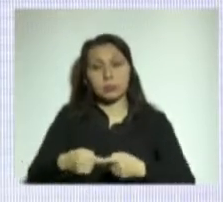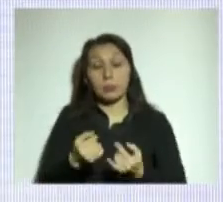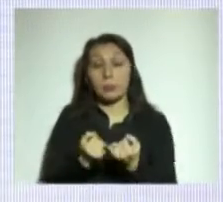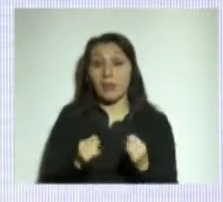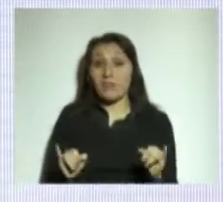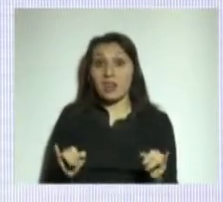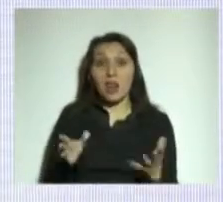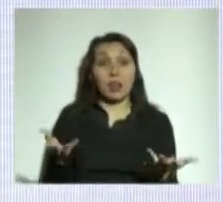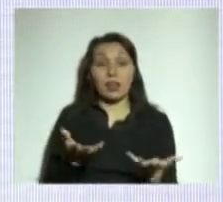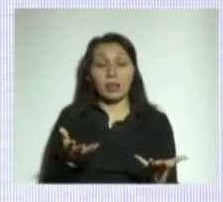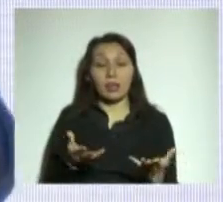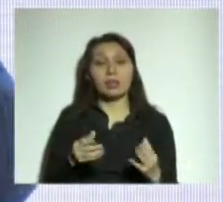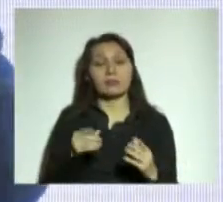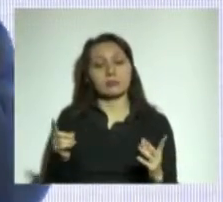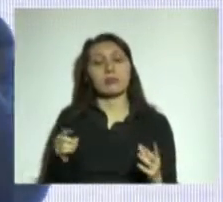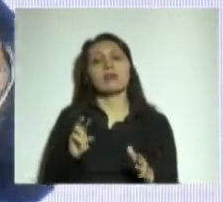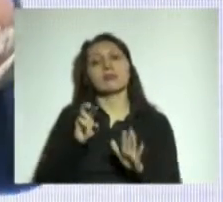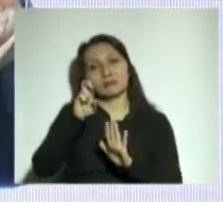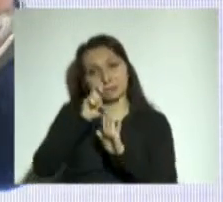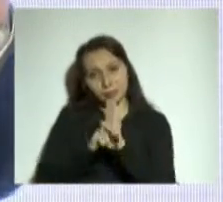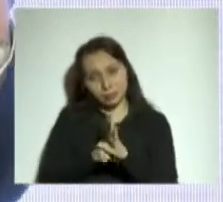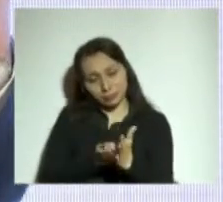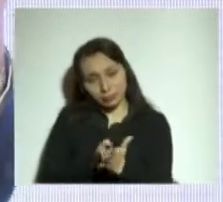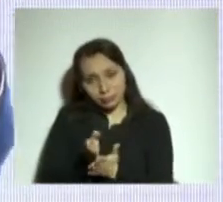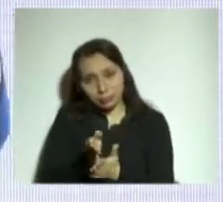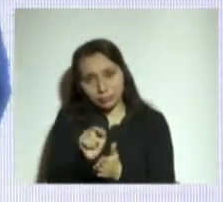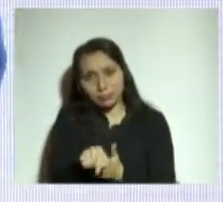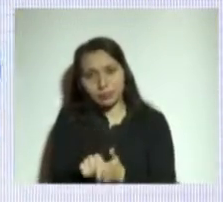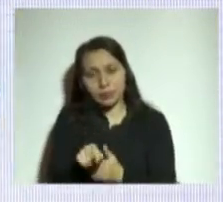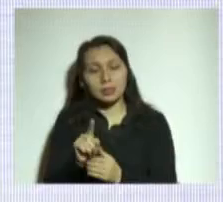final se producen esos proyectos que están